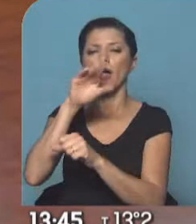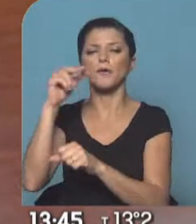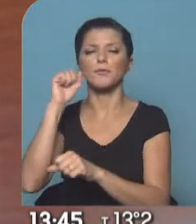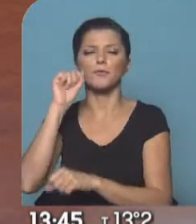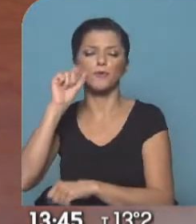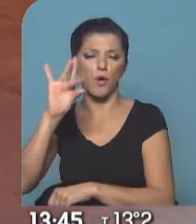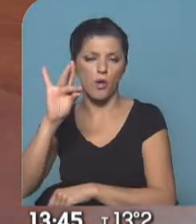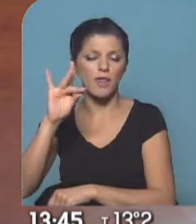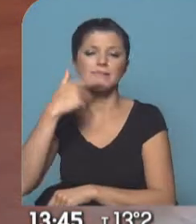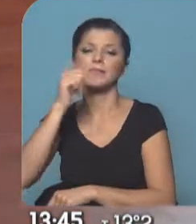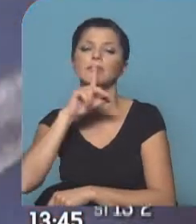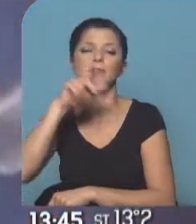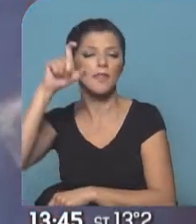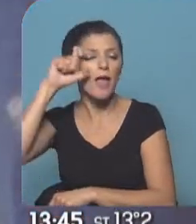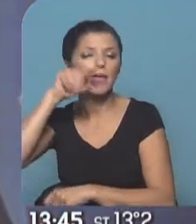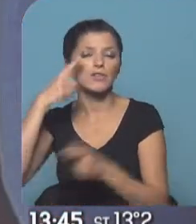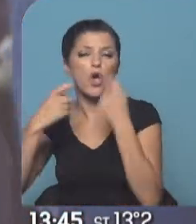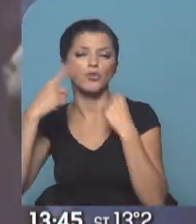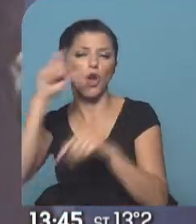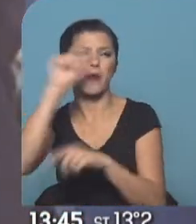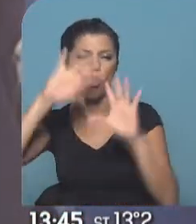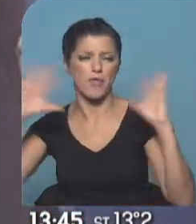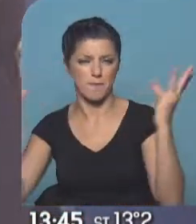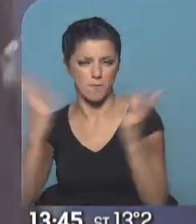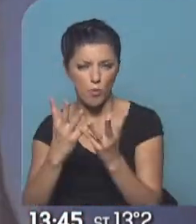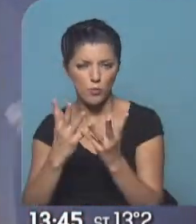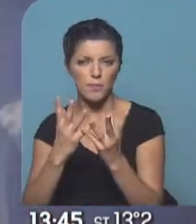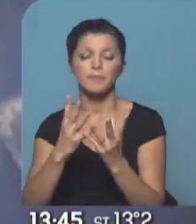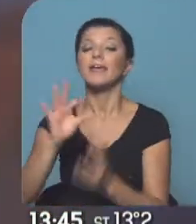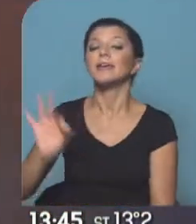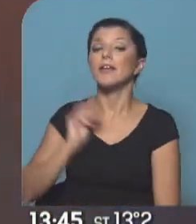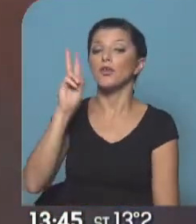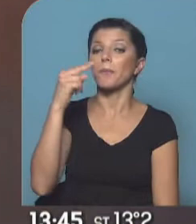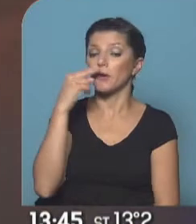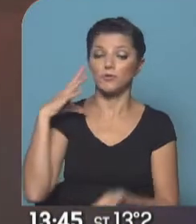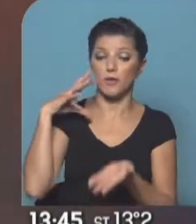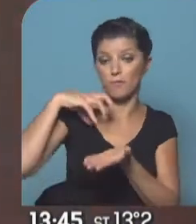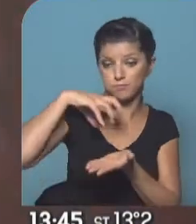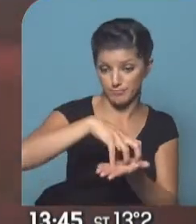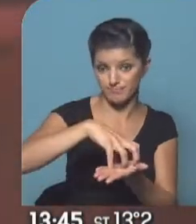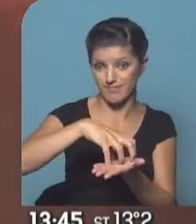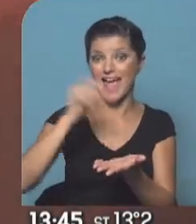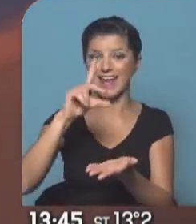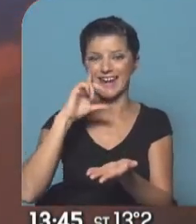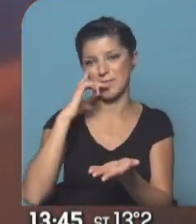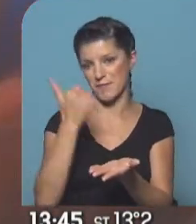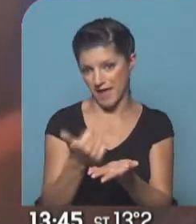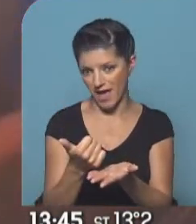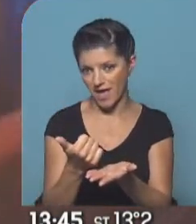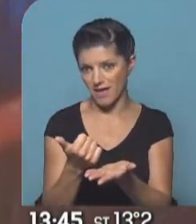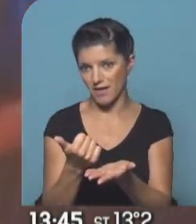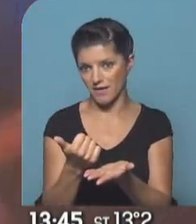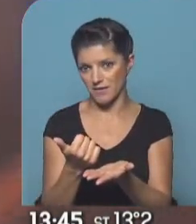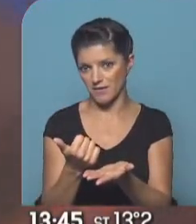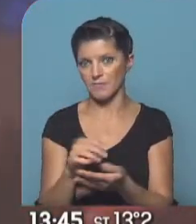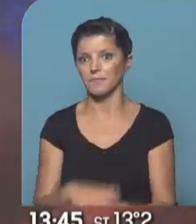maneja los bancos centrales del mundo prácticamente, y que se instaló en 2011 en Libia, lo cual, por ese lado también ves